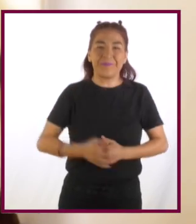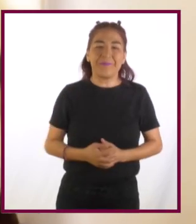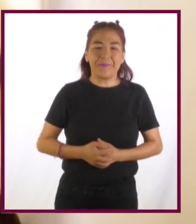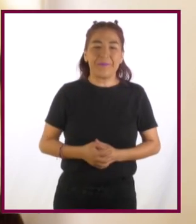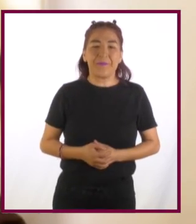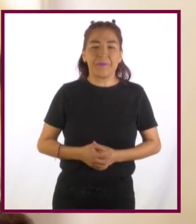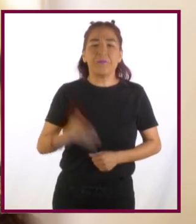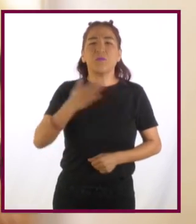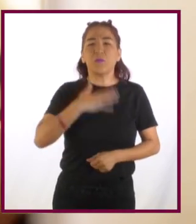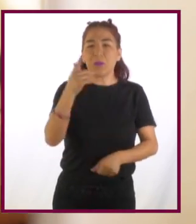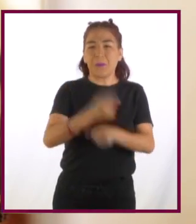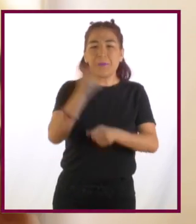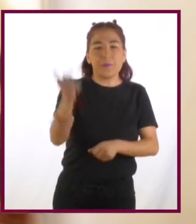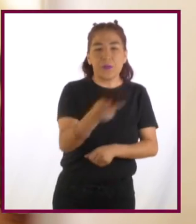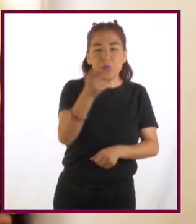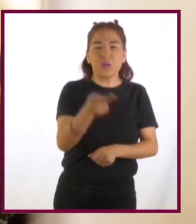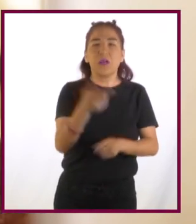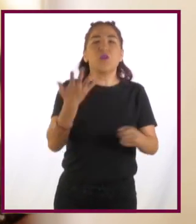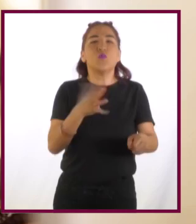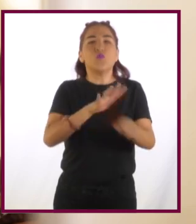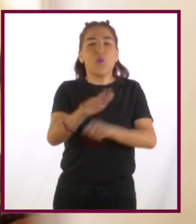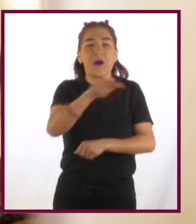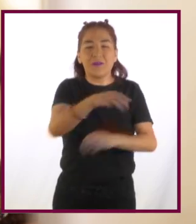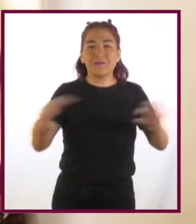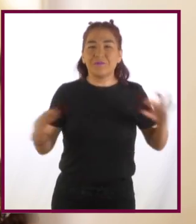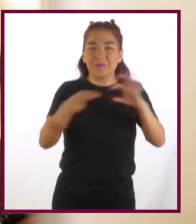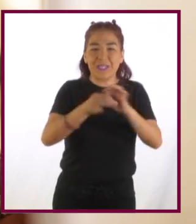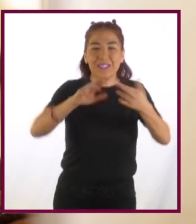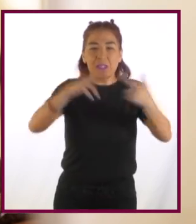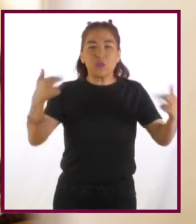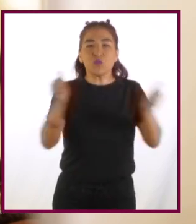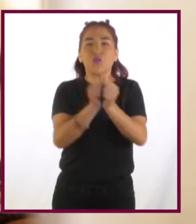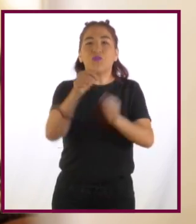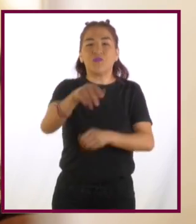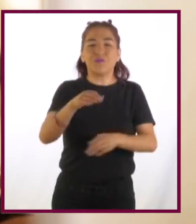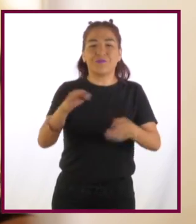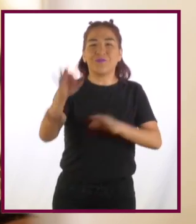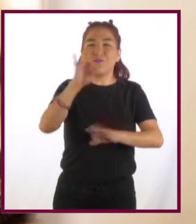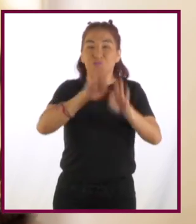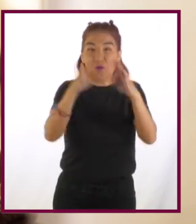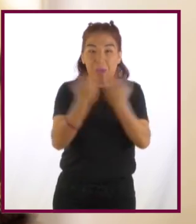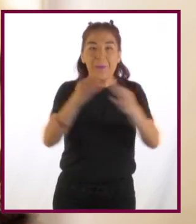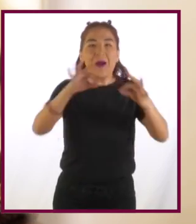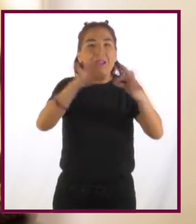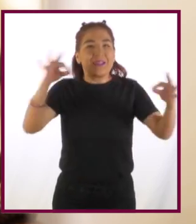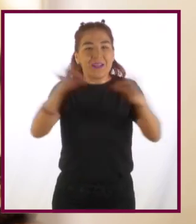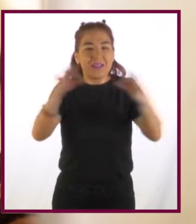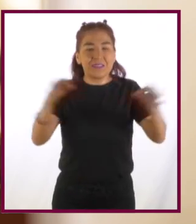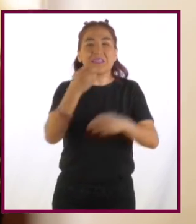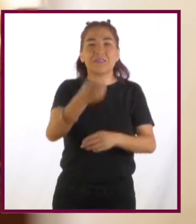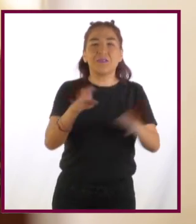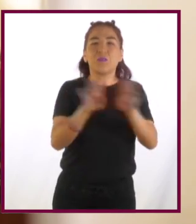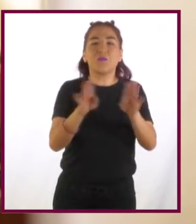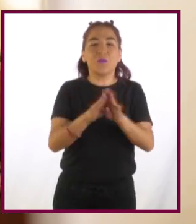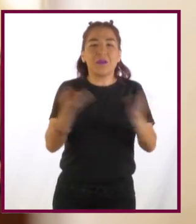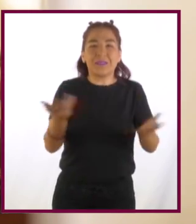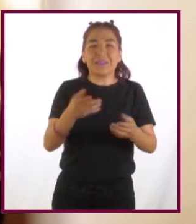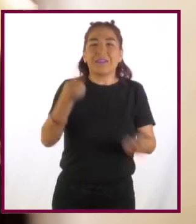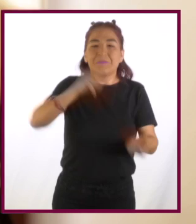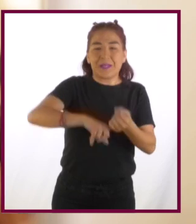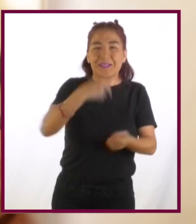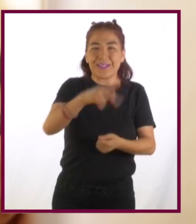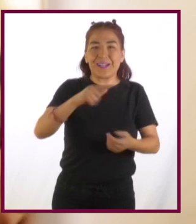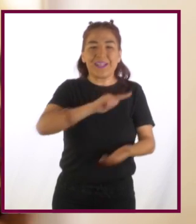nosotros, bienvenido. Mi primera pregunta es, ¿qué magnitudes se relacionan con los fenómenos elásticos y estas